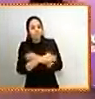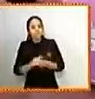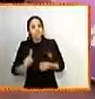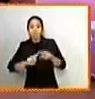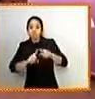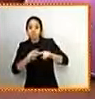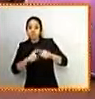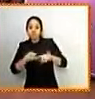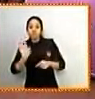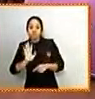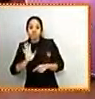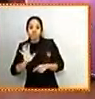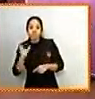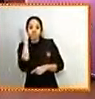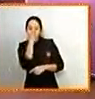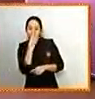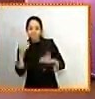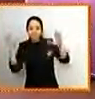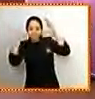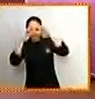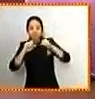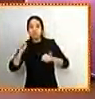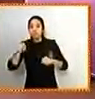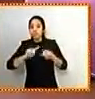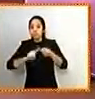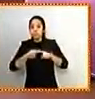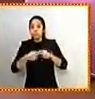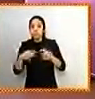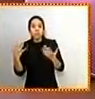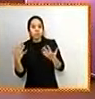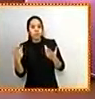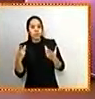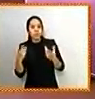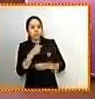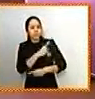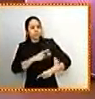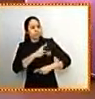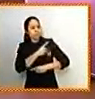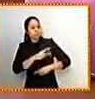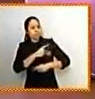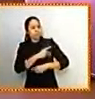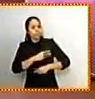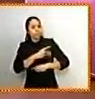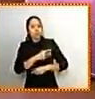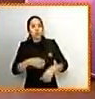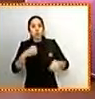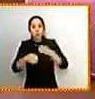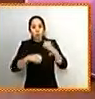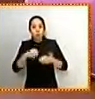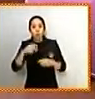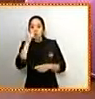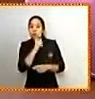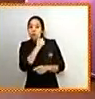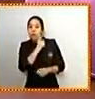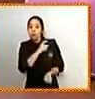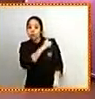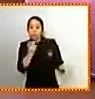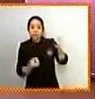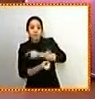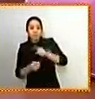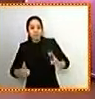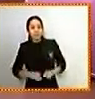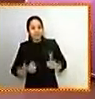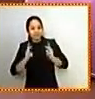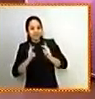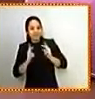chicos, nos despedimos en esta linda noche. Así es, amigos, esperamos hayan disfrutado de este sorteo y recuerden que en cualquier momento Loto te cambia